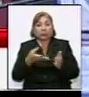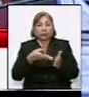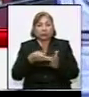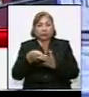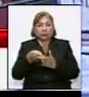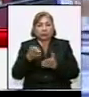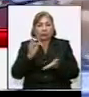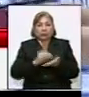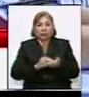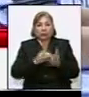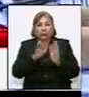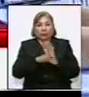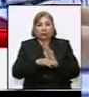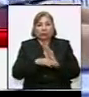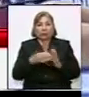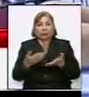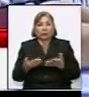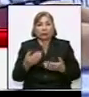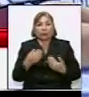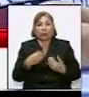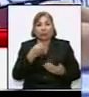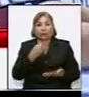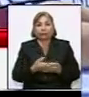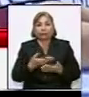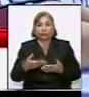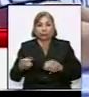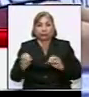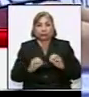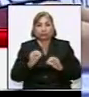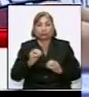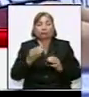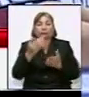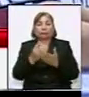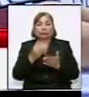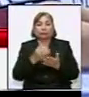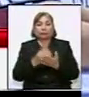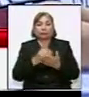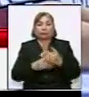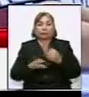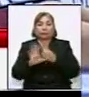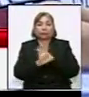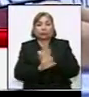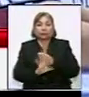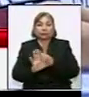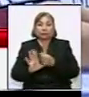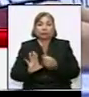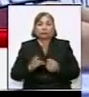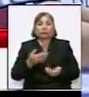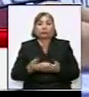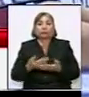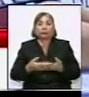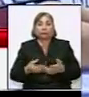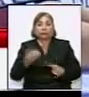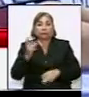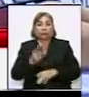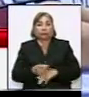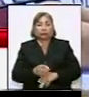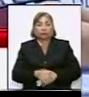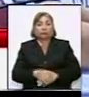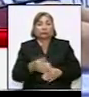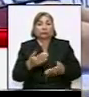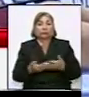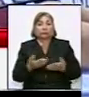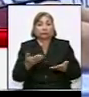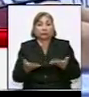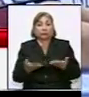adecuados los derechos fundamentales y los bienes jurídicos constitucionalmente protegidos de las víctimas de estos delitos luego de